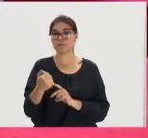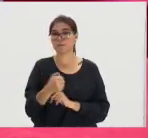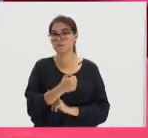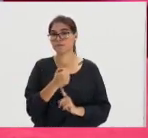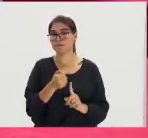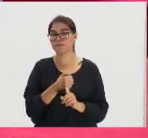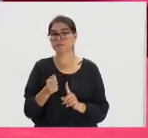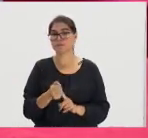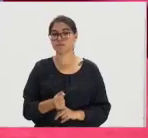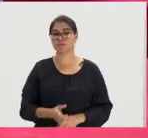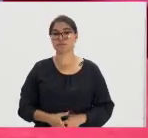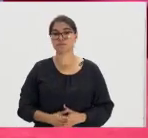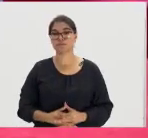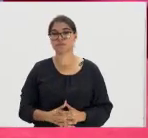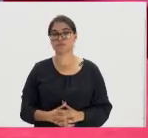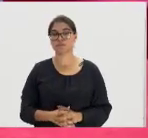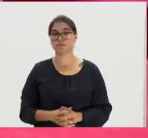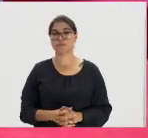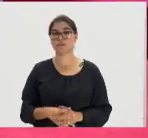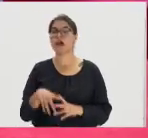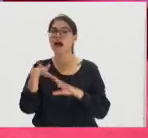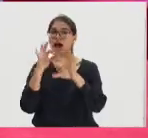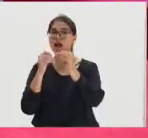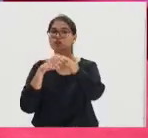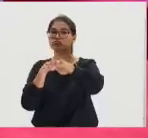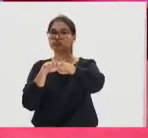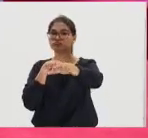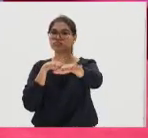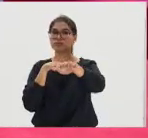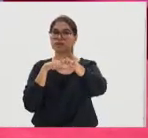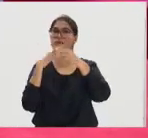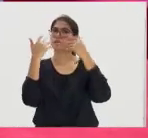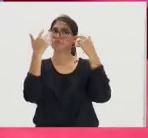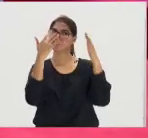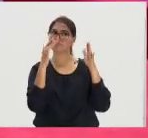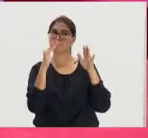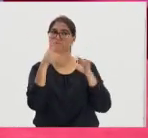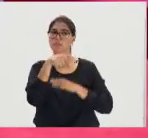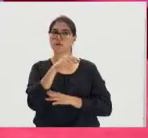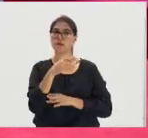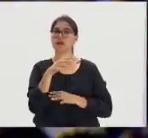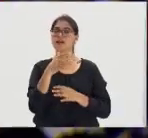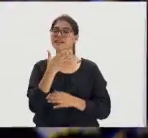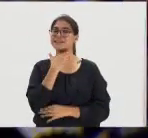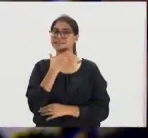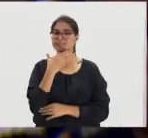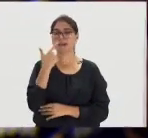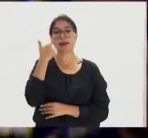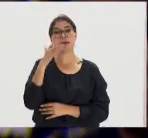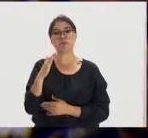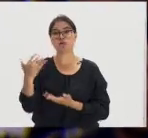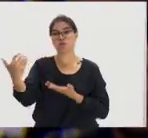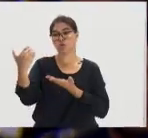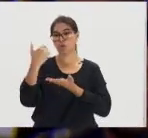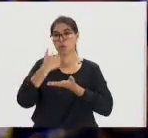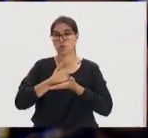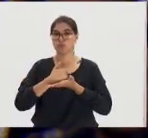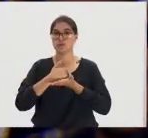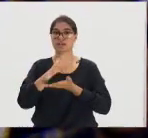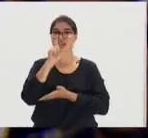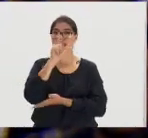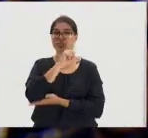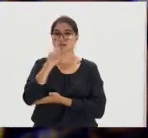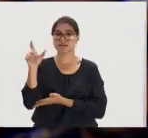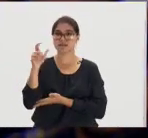cuán difícil, y les admiro y les aplaudo y gloria a Dios por ello, cuán difícil es venir a esta iglesia a un día de semana.